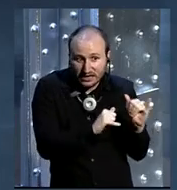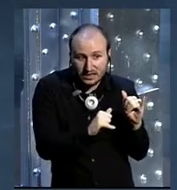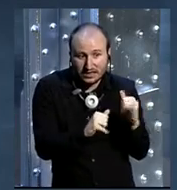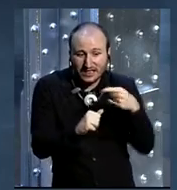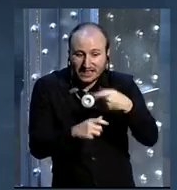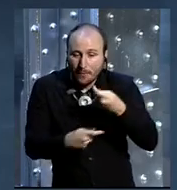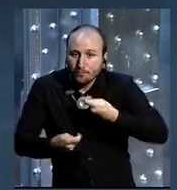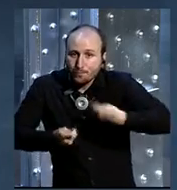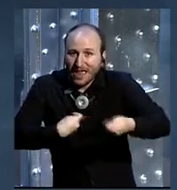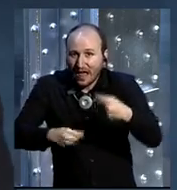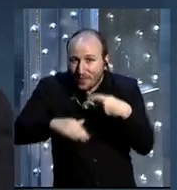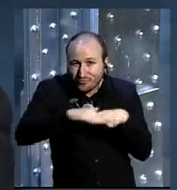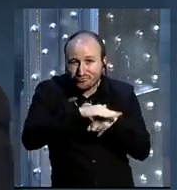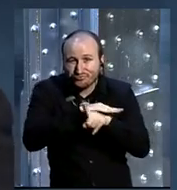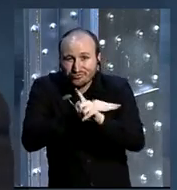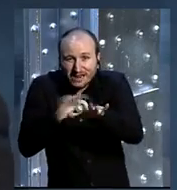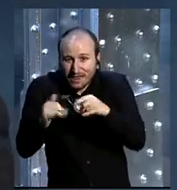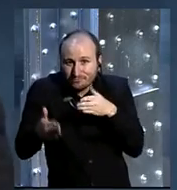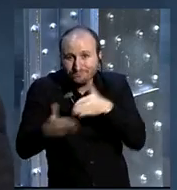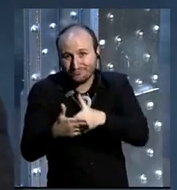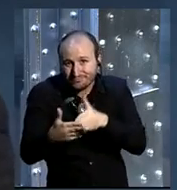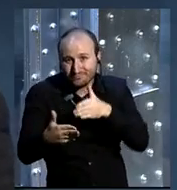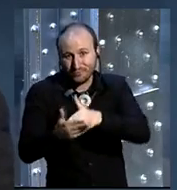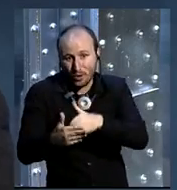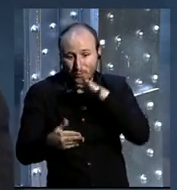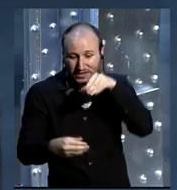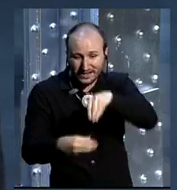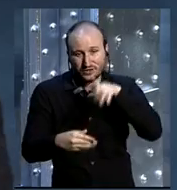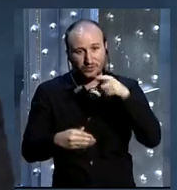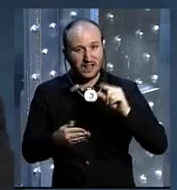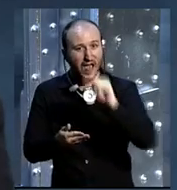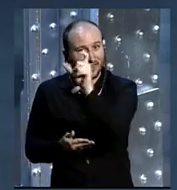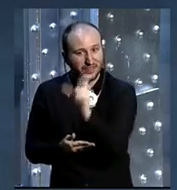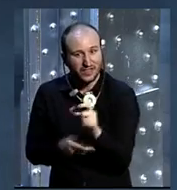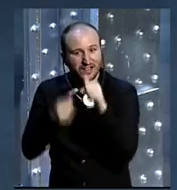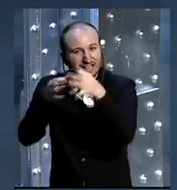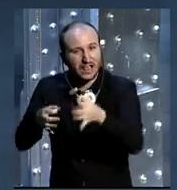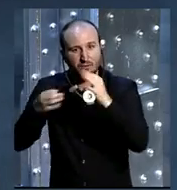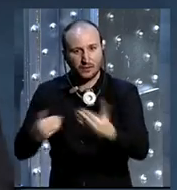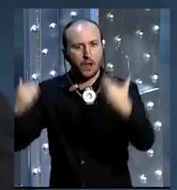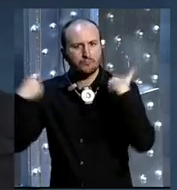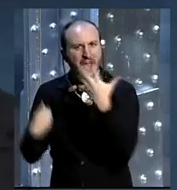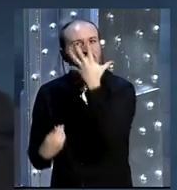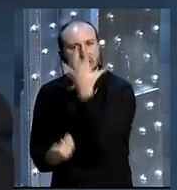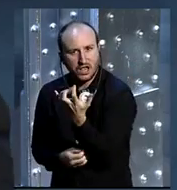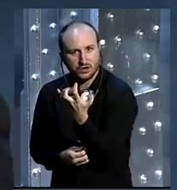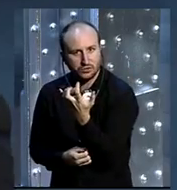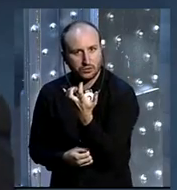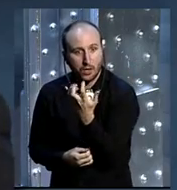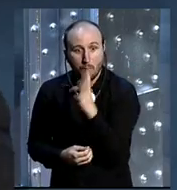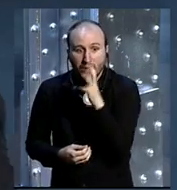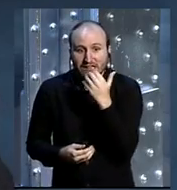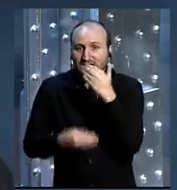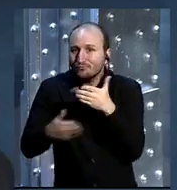este mercado en el que se utilizan los datos de forma responsable. Porque si nos pusieran